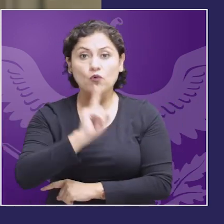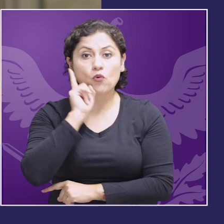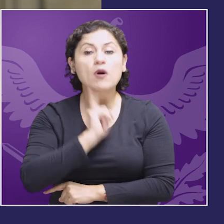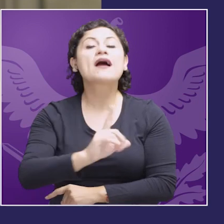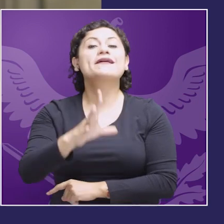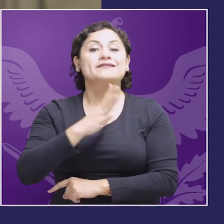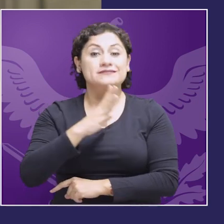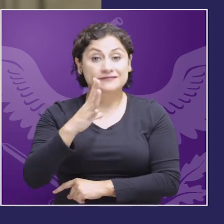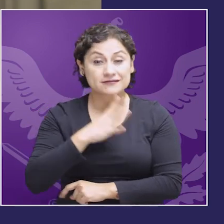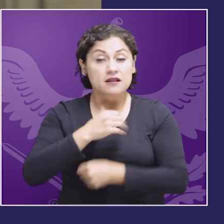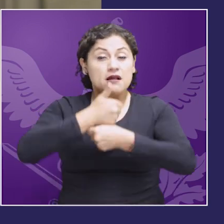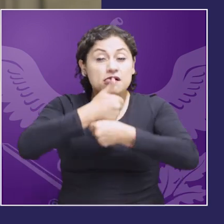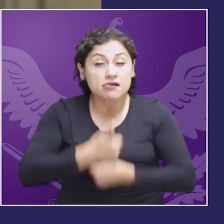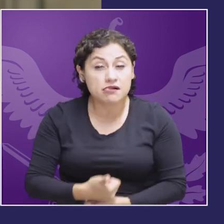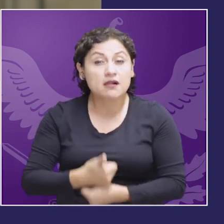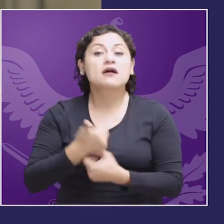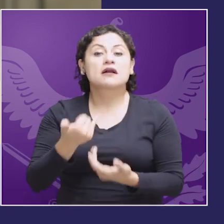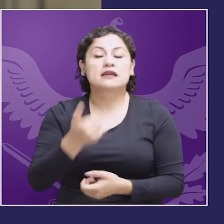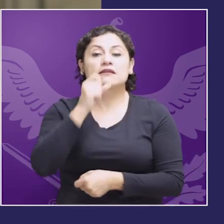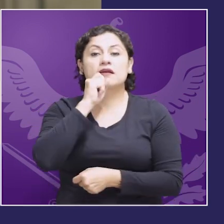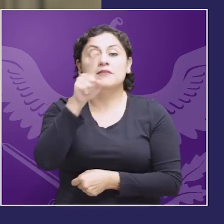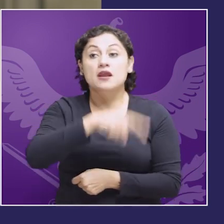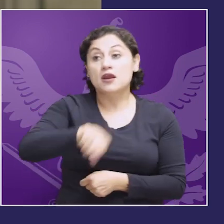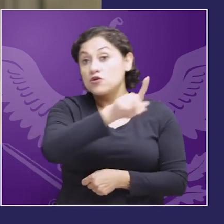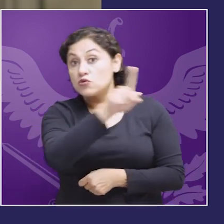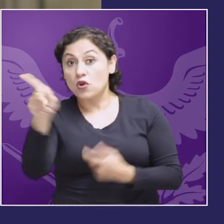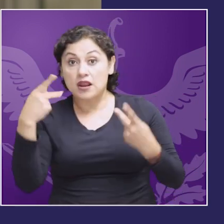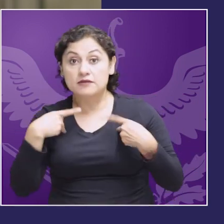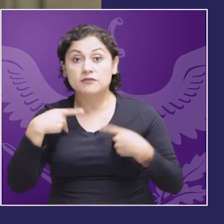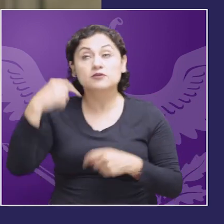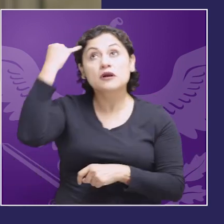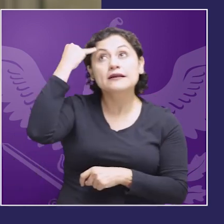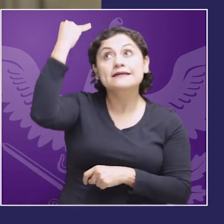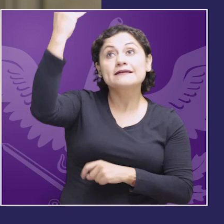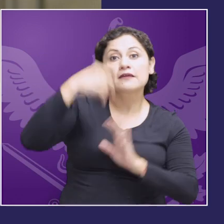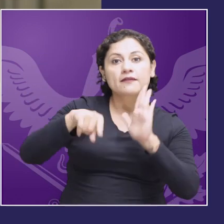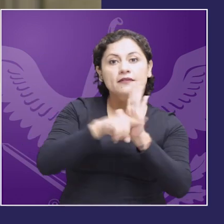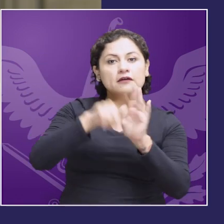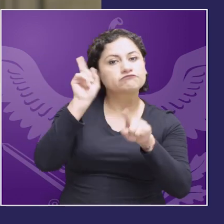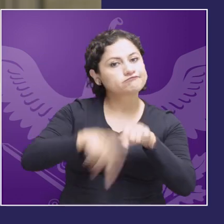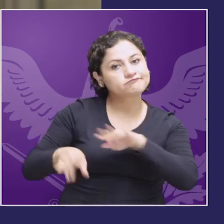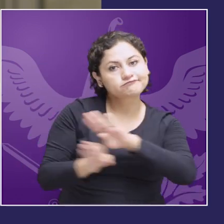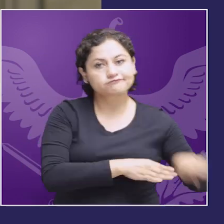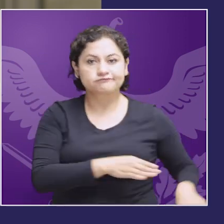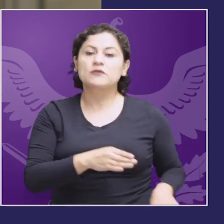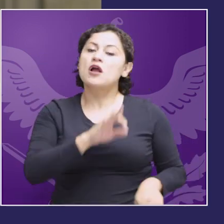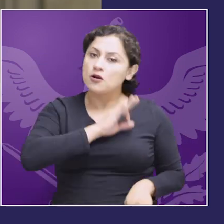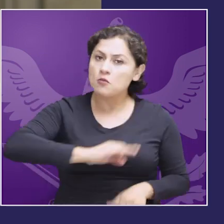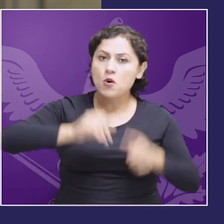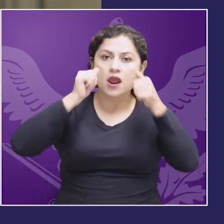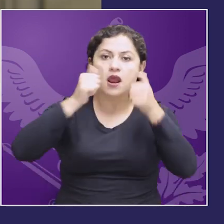mismas personas, juzgadores y juzgadores, eliminen sus propios prejuicios internos y sean capaces de brindar un